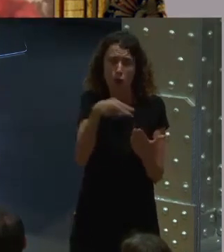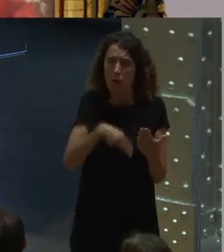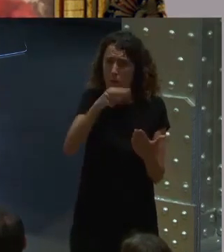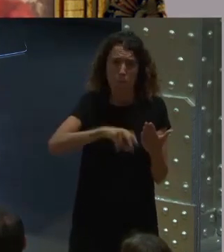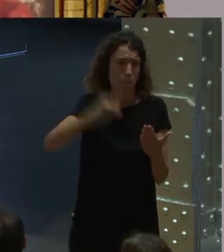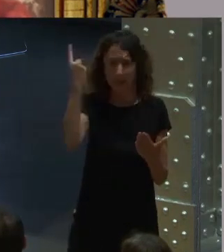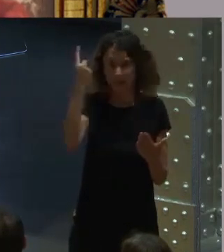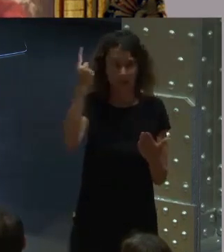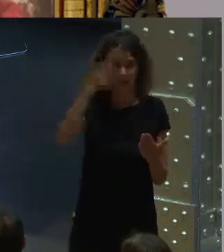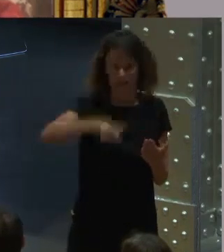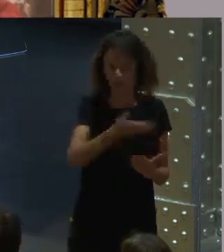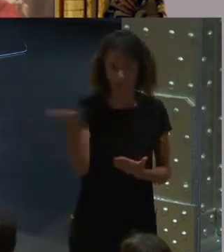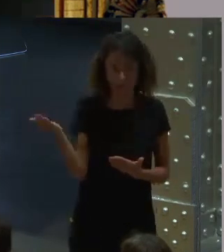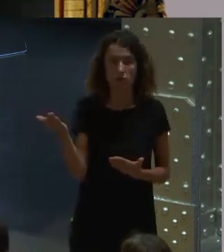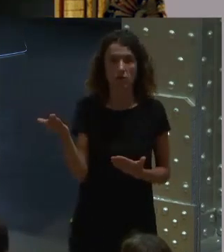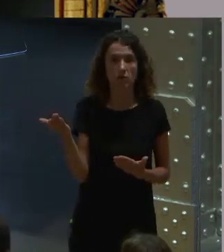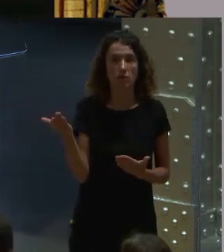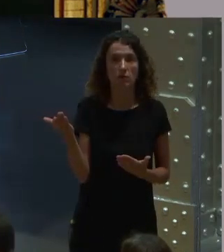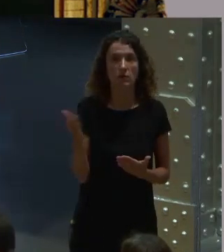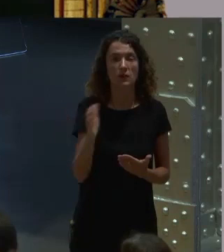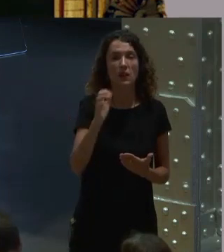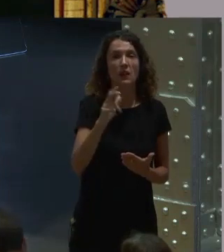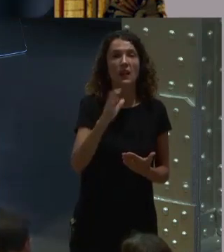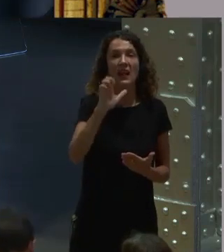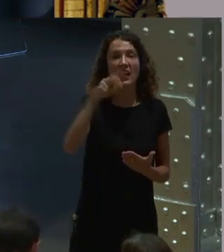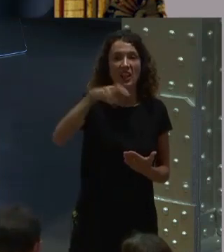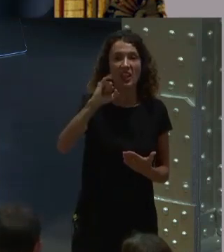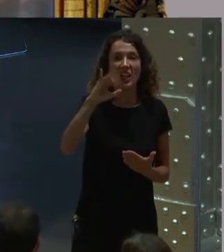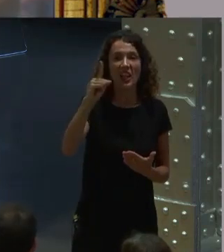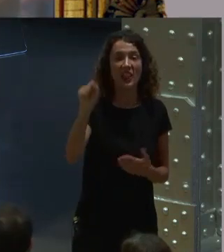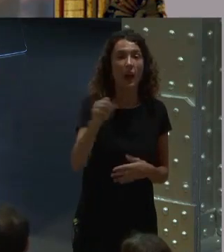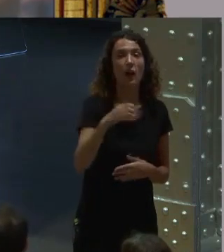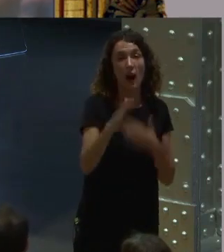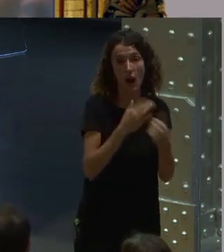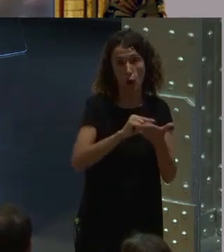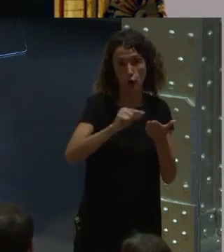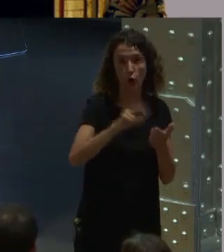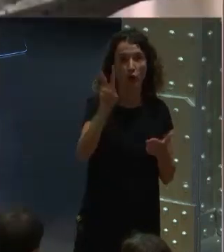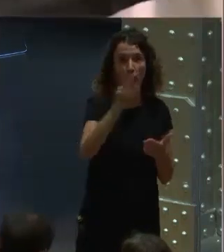lectores que La Eneida de Virgilio.